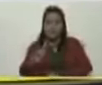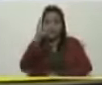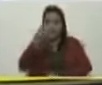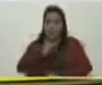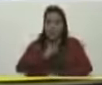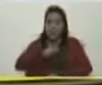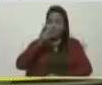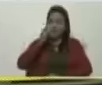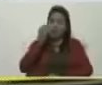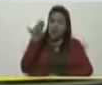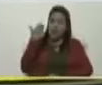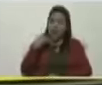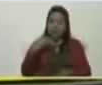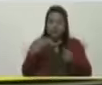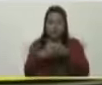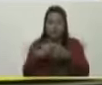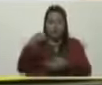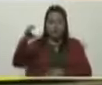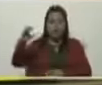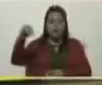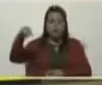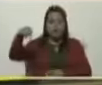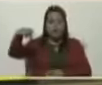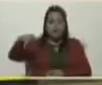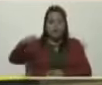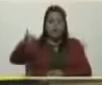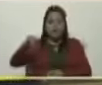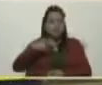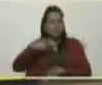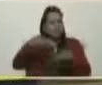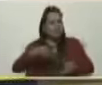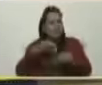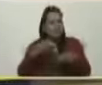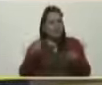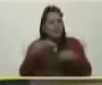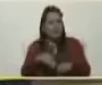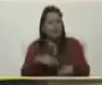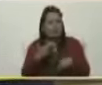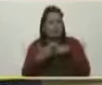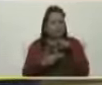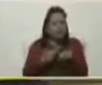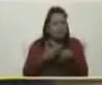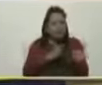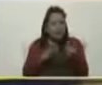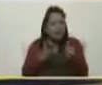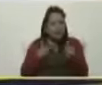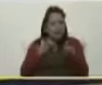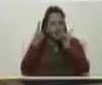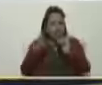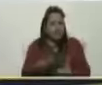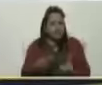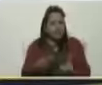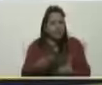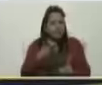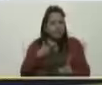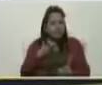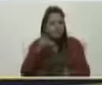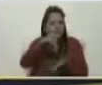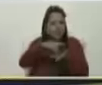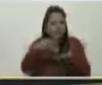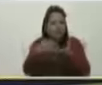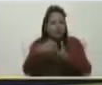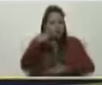Partido Social Cristiano Copey. Yo en mi casa siempre fui como que un poco más rebelde, y tomé la decisión de que si yo iba a militar en un